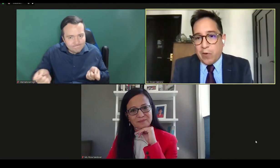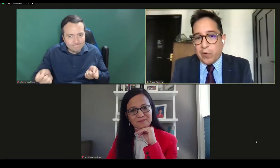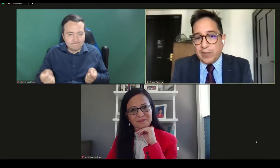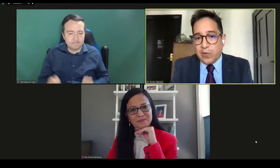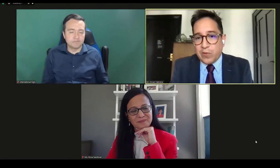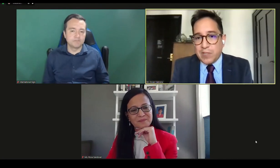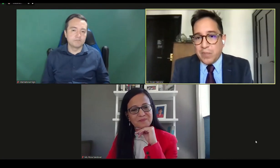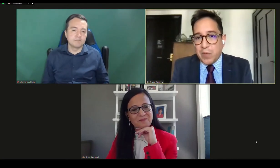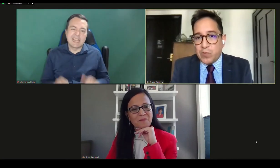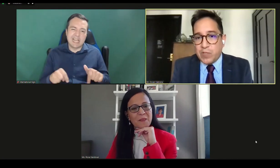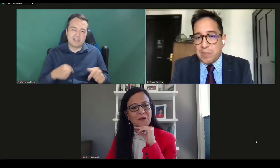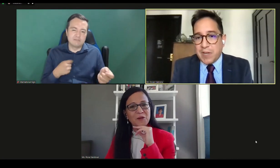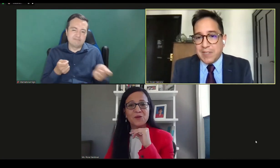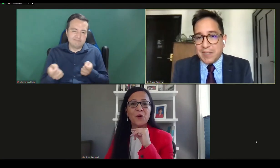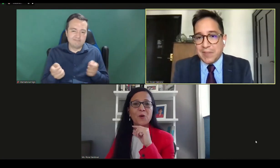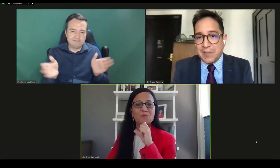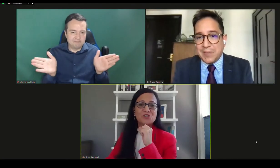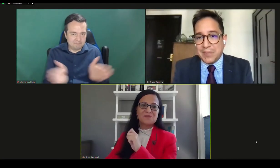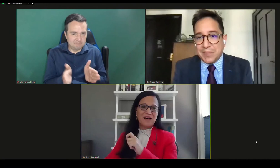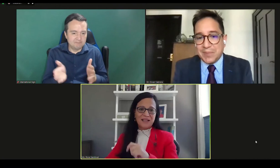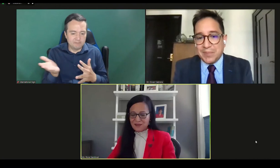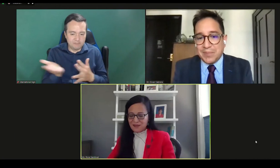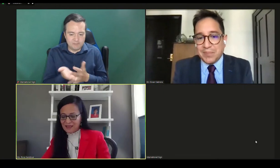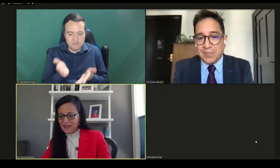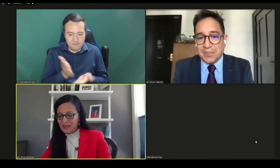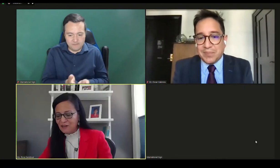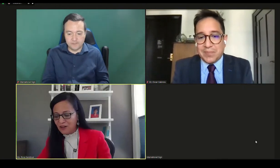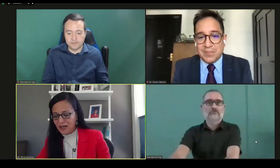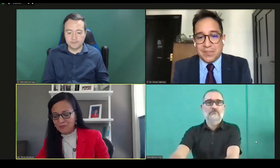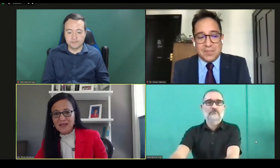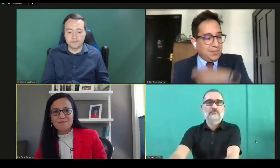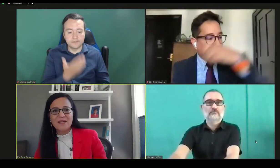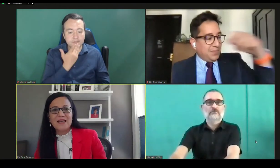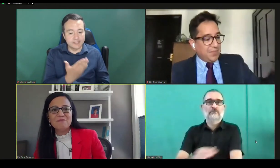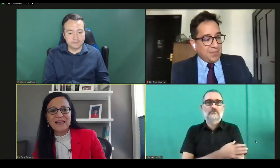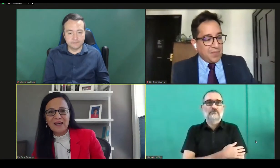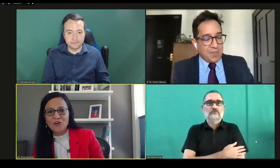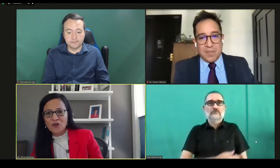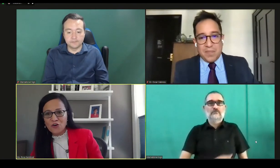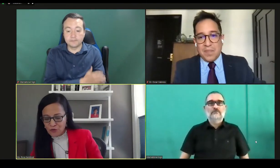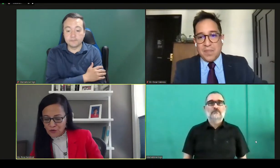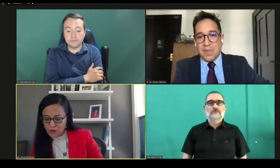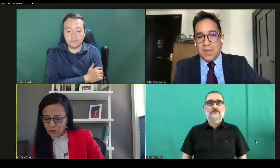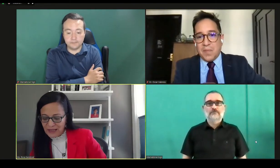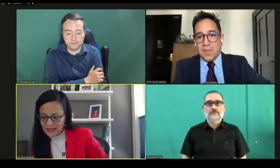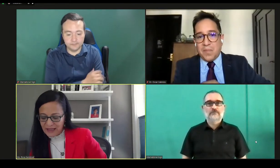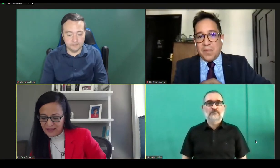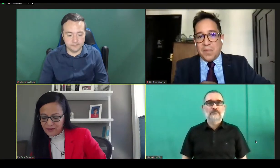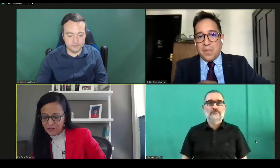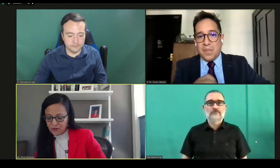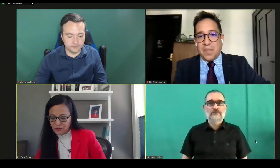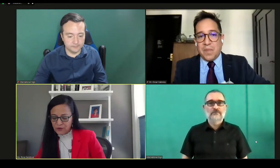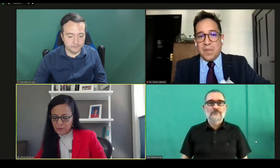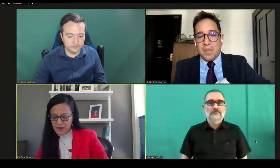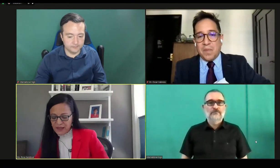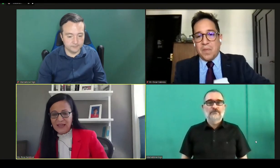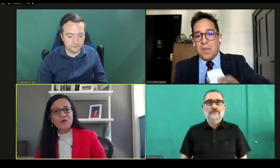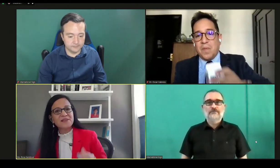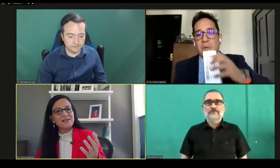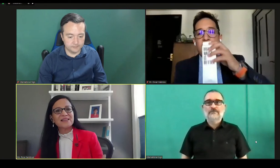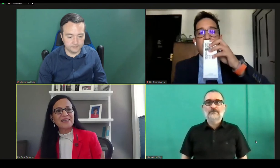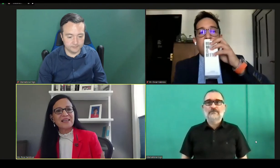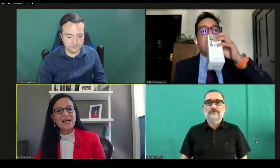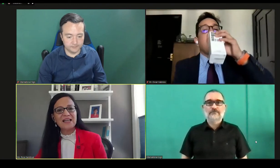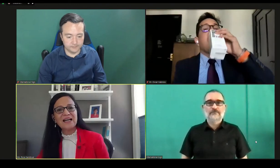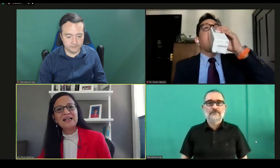aquí para conectar cosas muchísimas muchísimas gracias a ti oscar me me quedo con una idea no no que